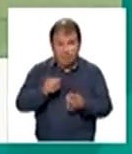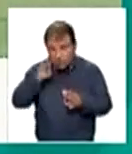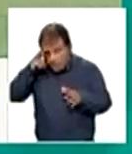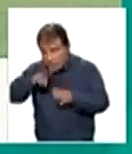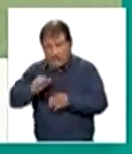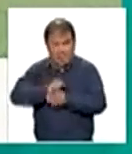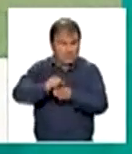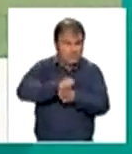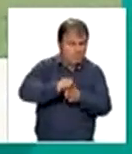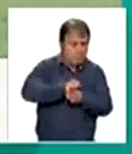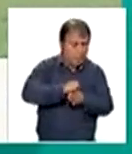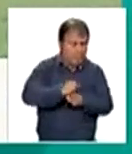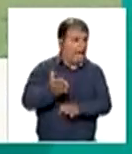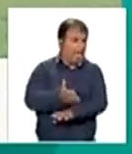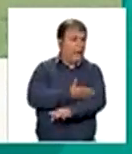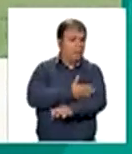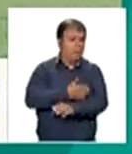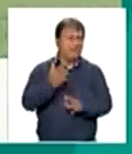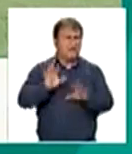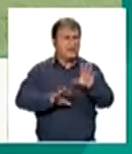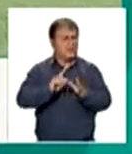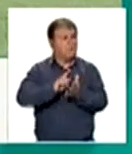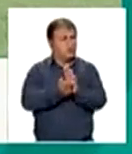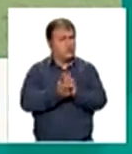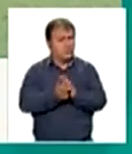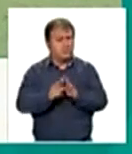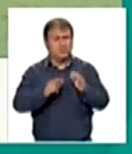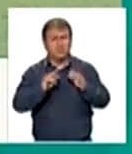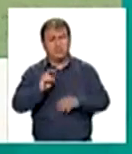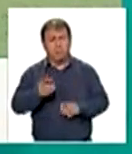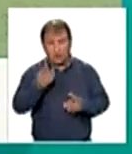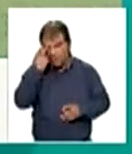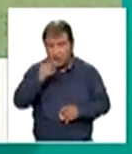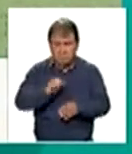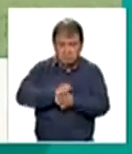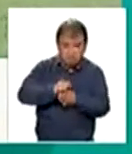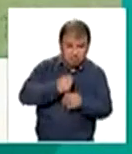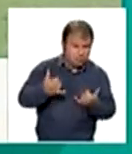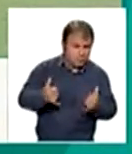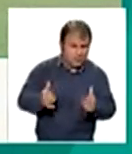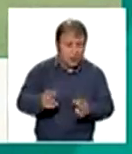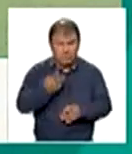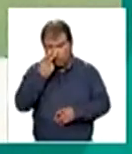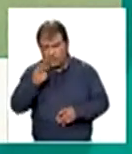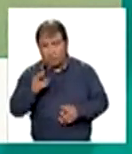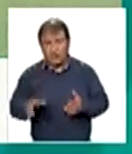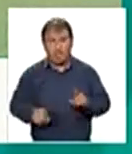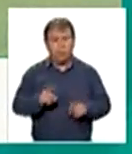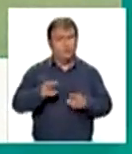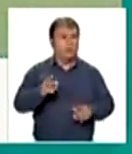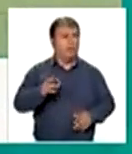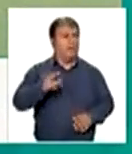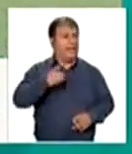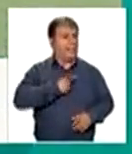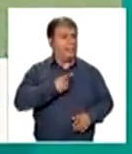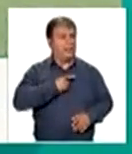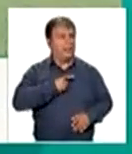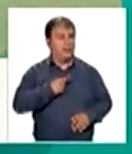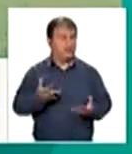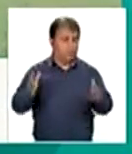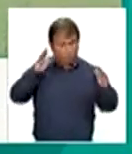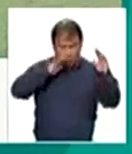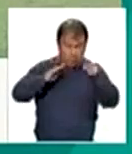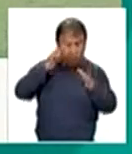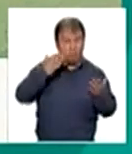Hubo en un inicio a espacio de 15 a 20 minutos como máximo para ver las prácticas. Es ahí justamente donde veíamos a un Ricardo Gareca que estaba algo